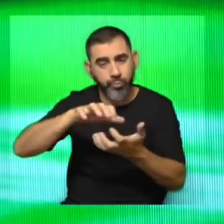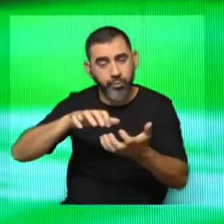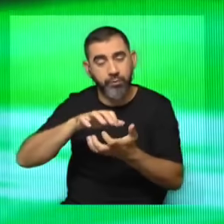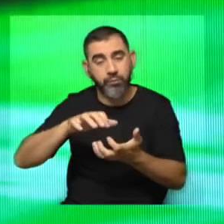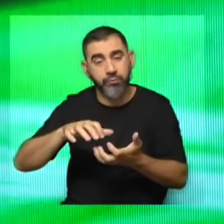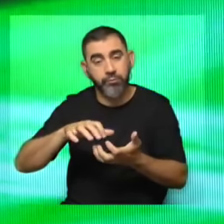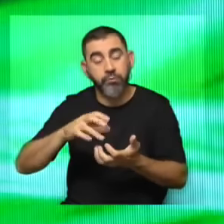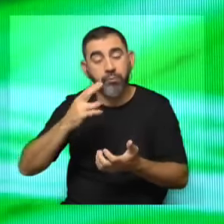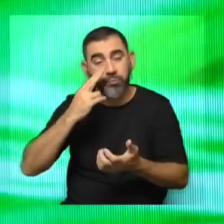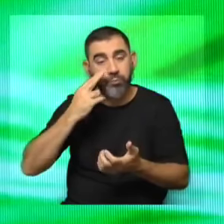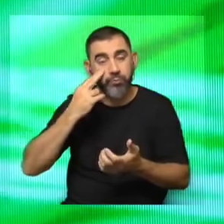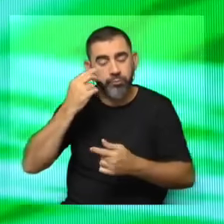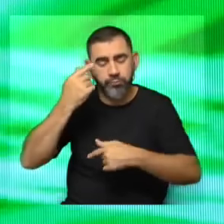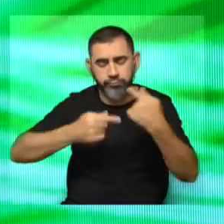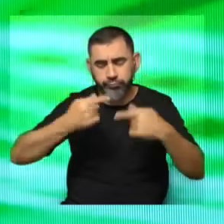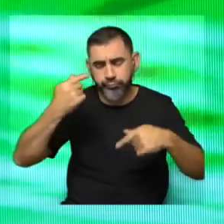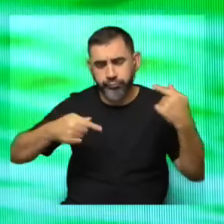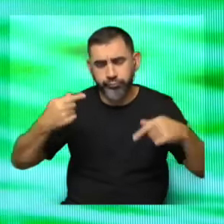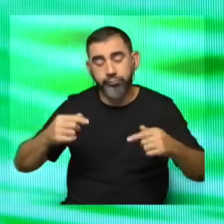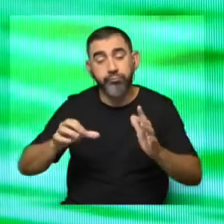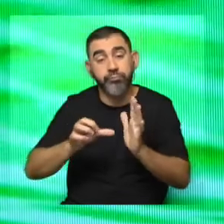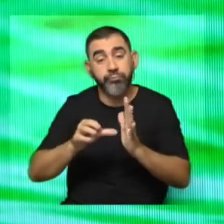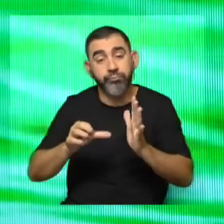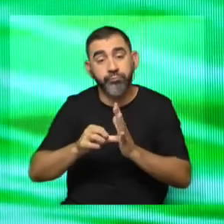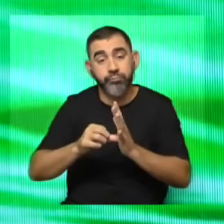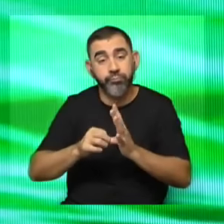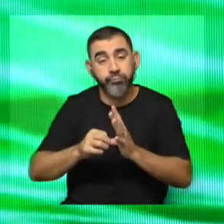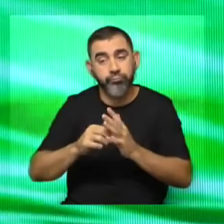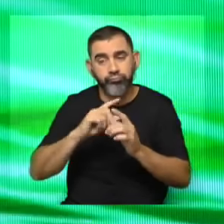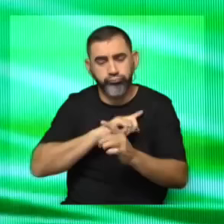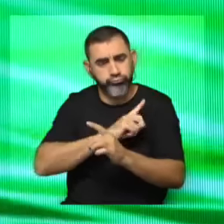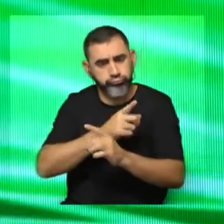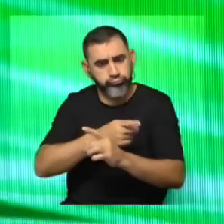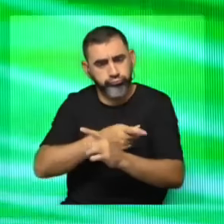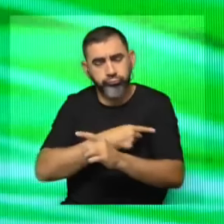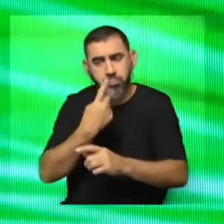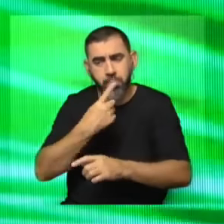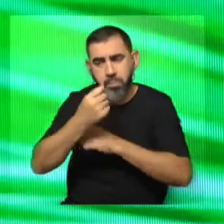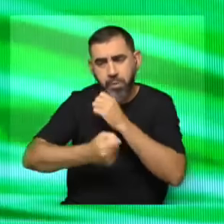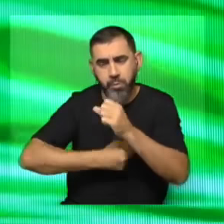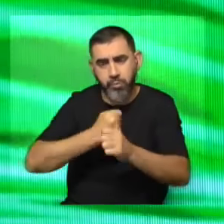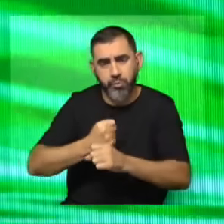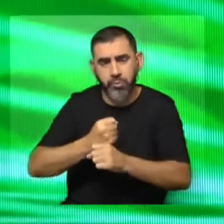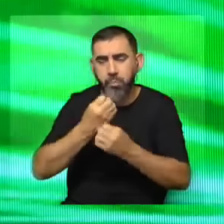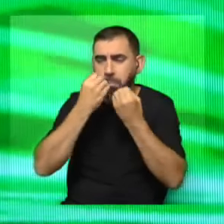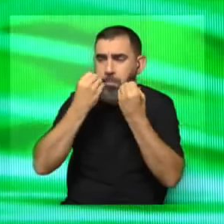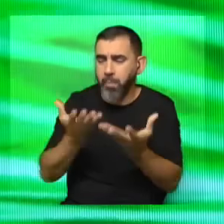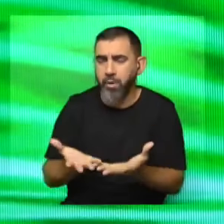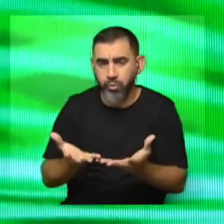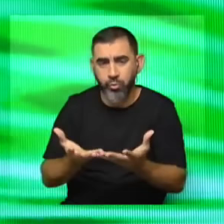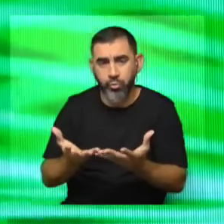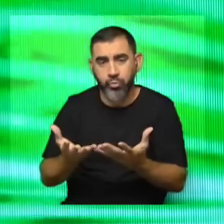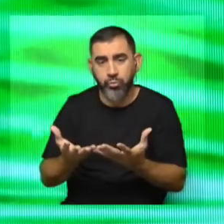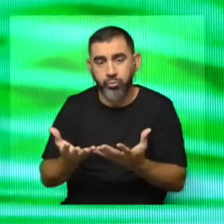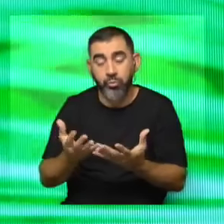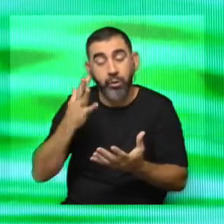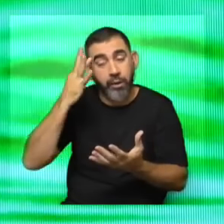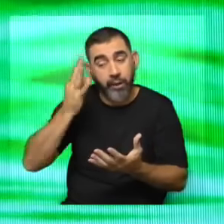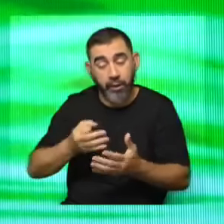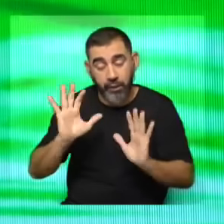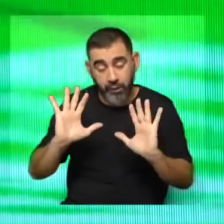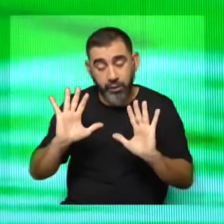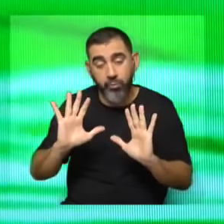donde surgen problemas por todos lados un sistema que nació con mucha fuerza que estuvo los primeros años este mejoró muchísimo según nuestro humilde